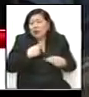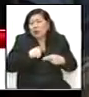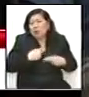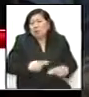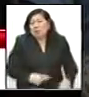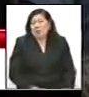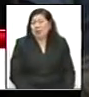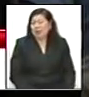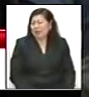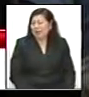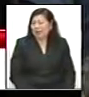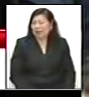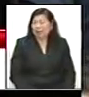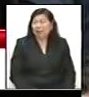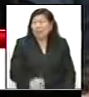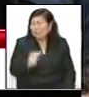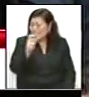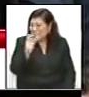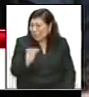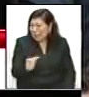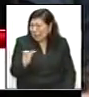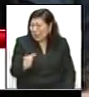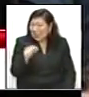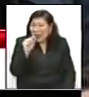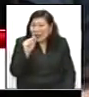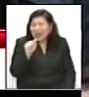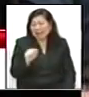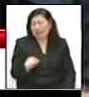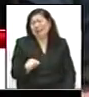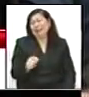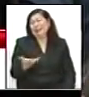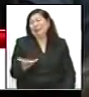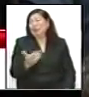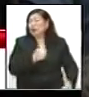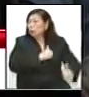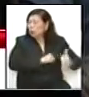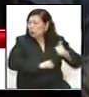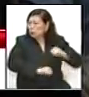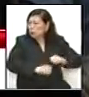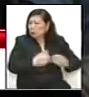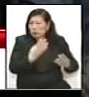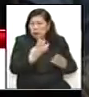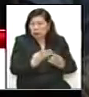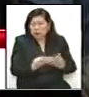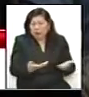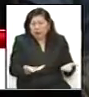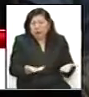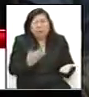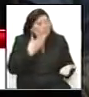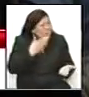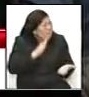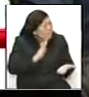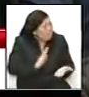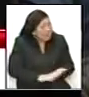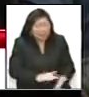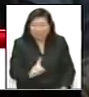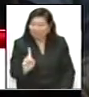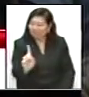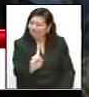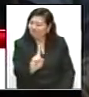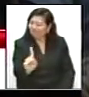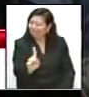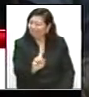humanos? ¿De personas que están allí casualmente sufriendo cárcel inclusive injusta? No,